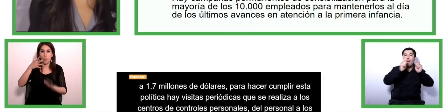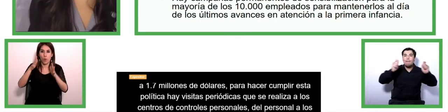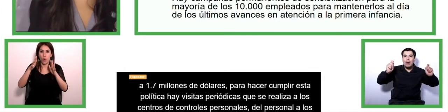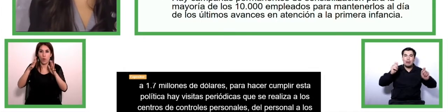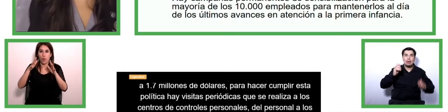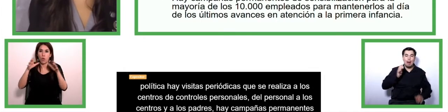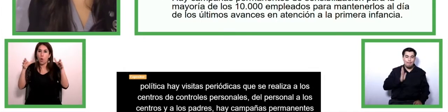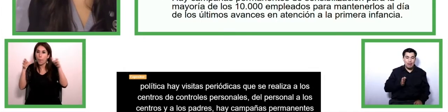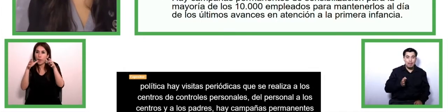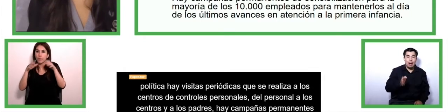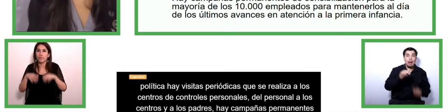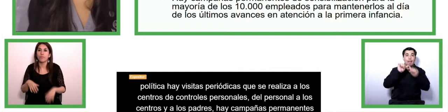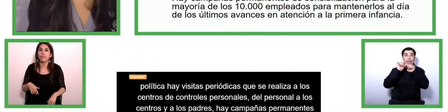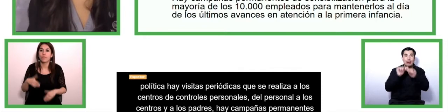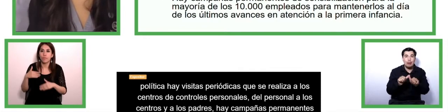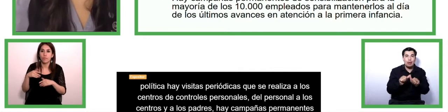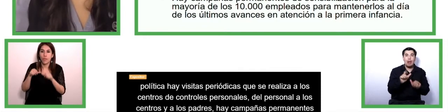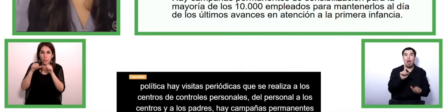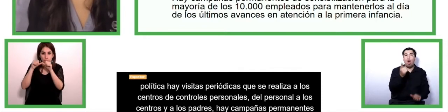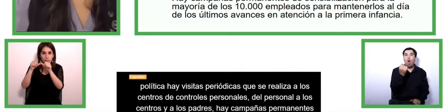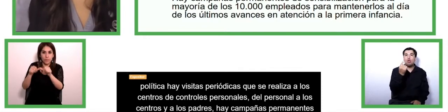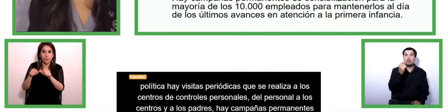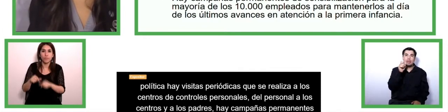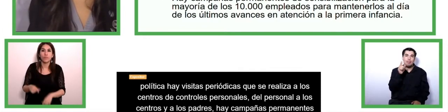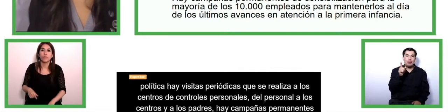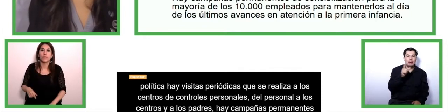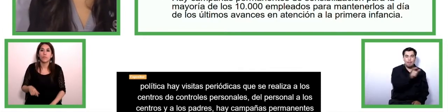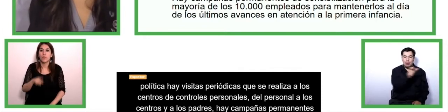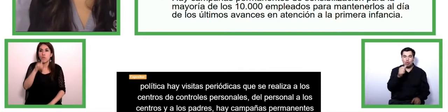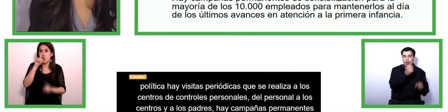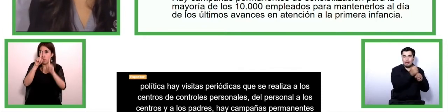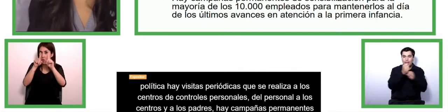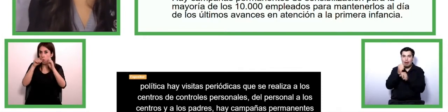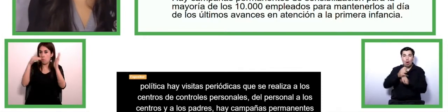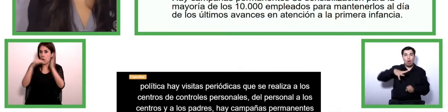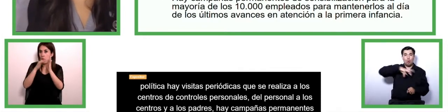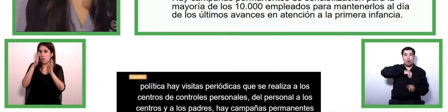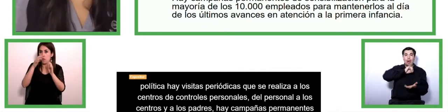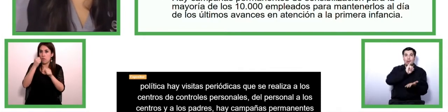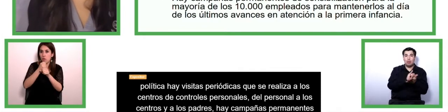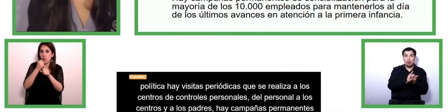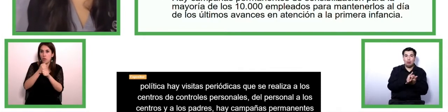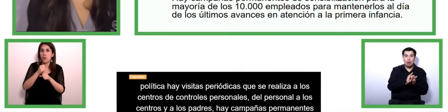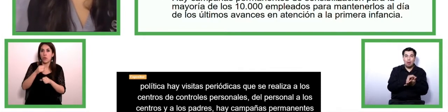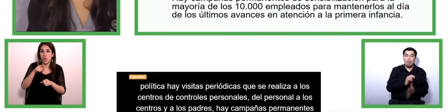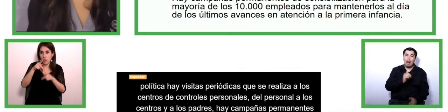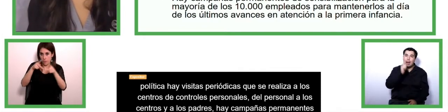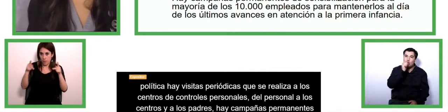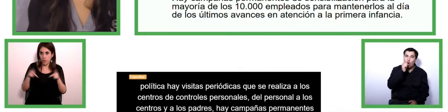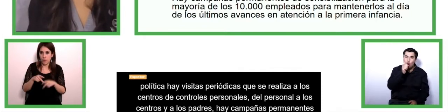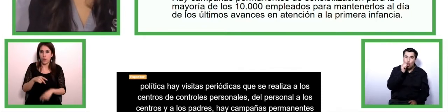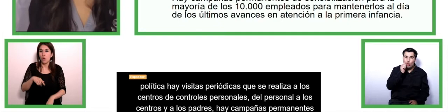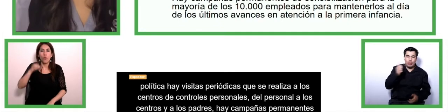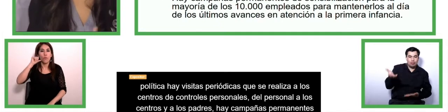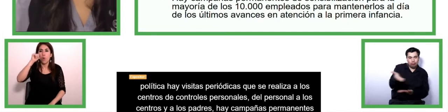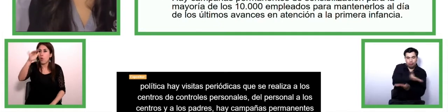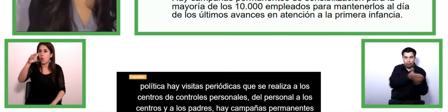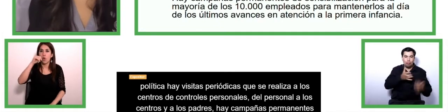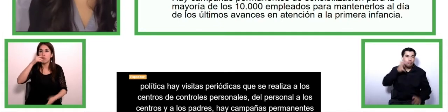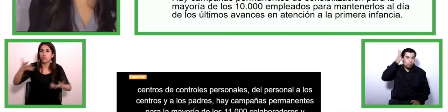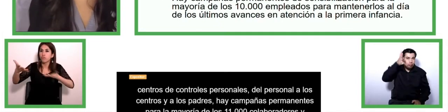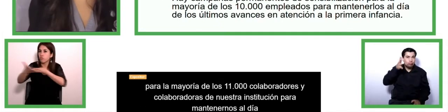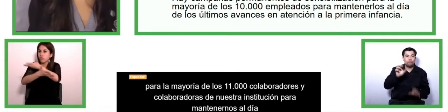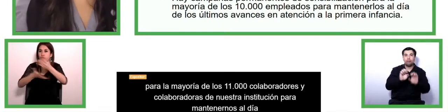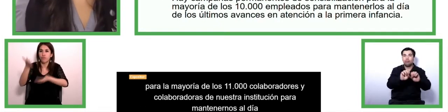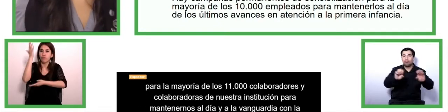para la mayoría de los 11,000 colaboradores y colaboradoras de nuestra institución para mantenerlos al día con los lineamientos y a la